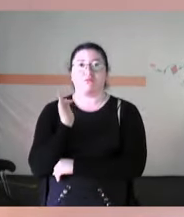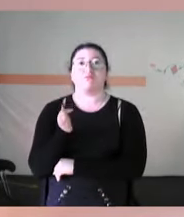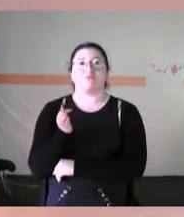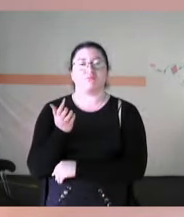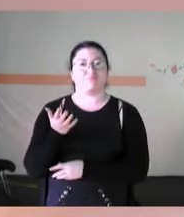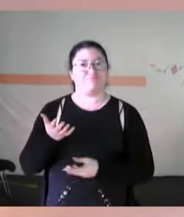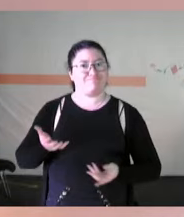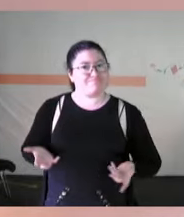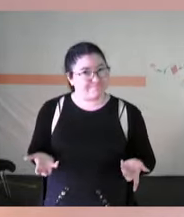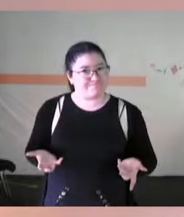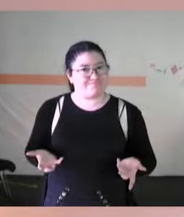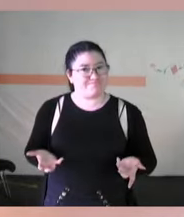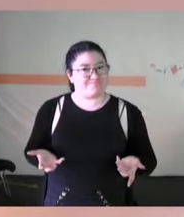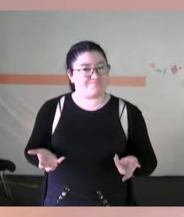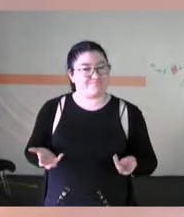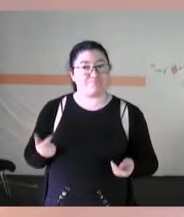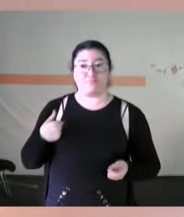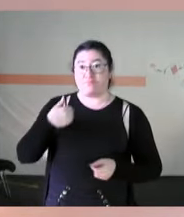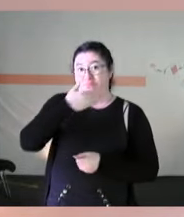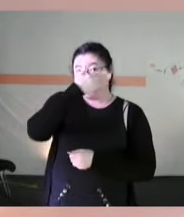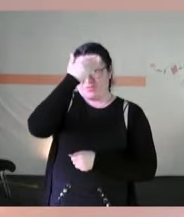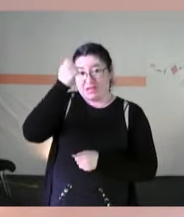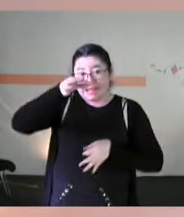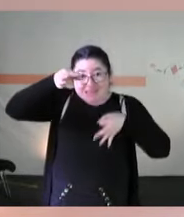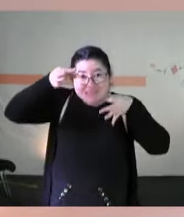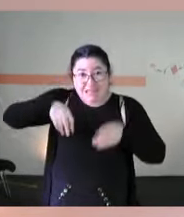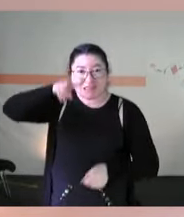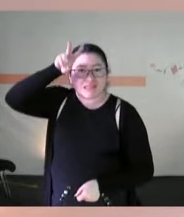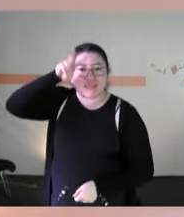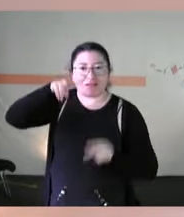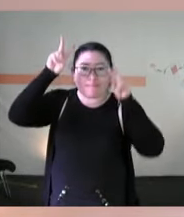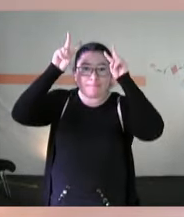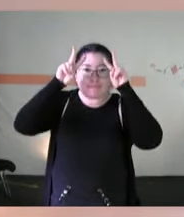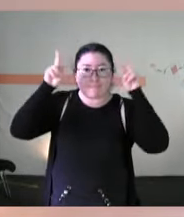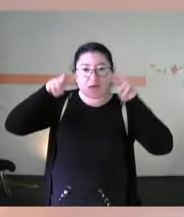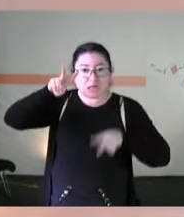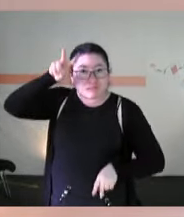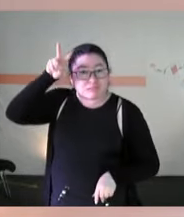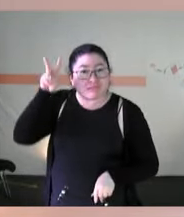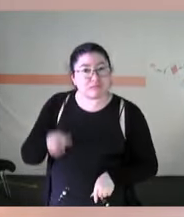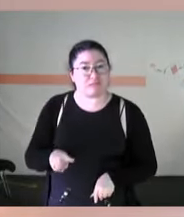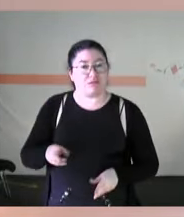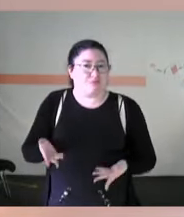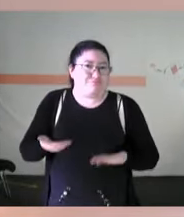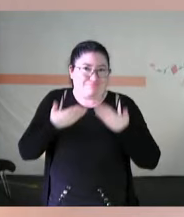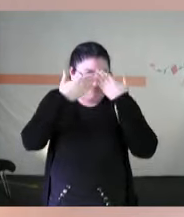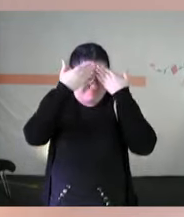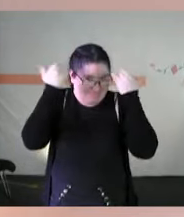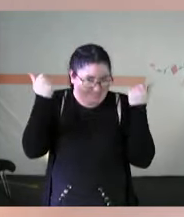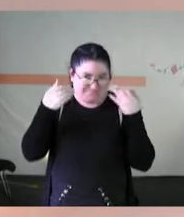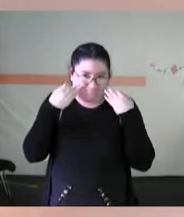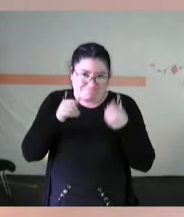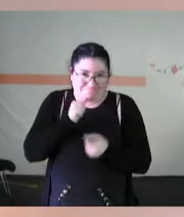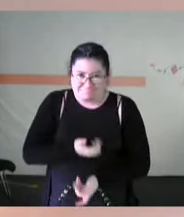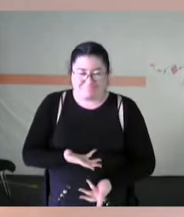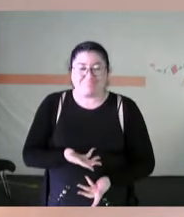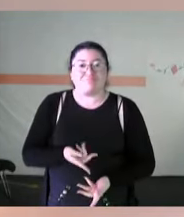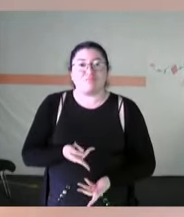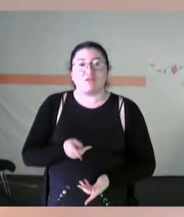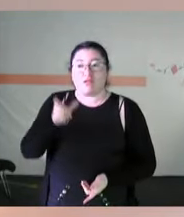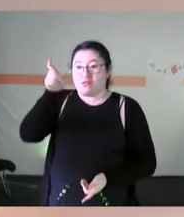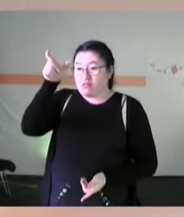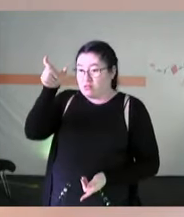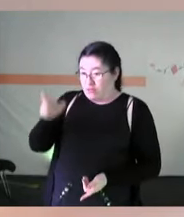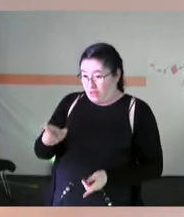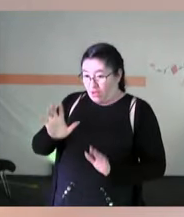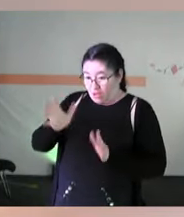Yo no sé si la Virgen María haya existido, no sé si la Virgen María haya tenido esa personalidad, pero yo me